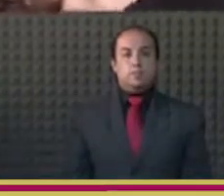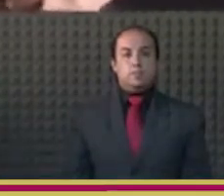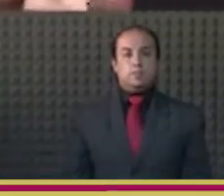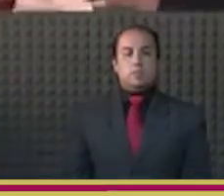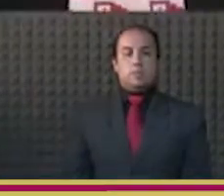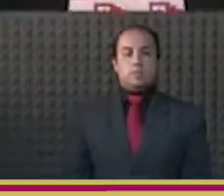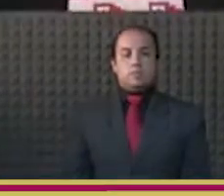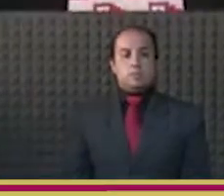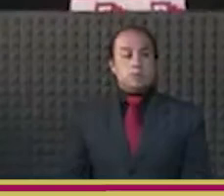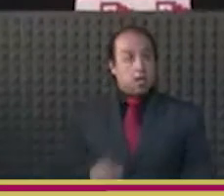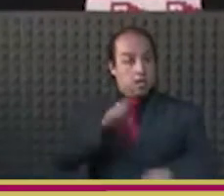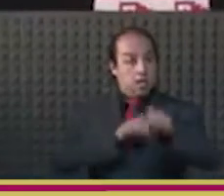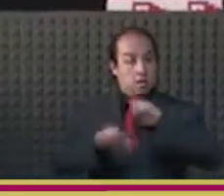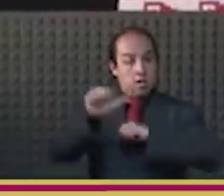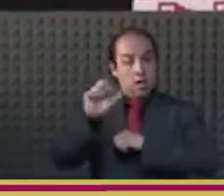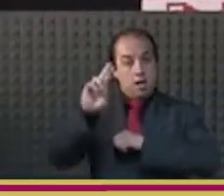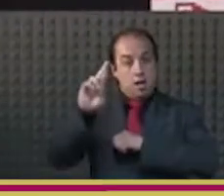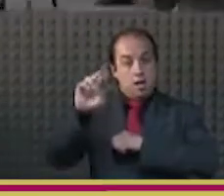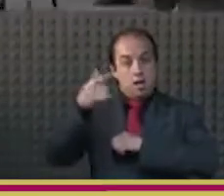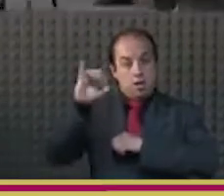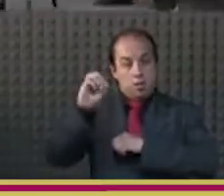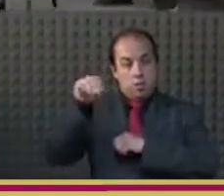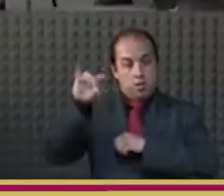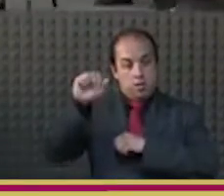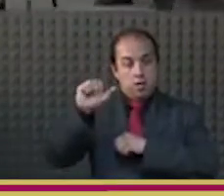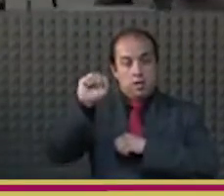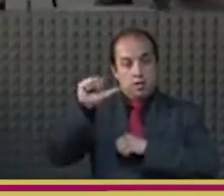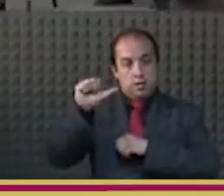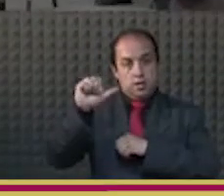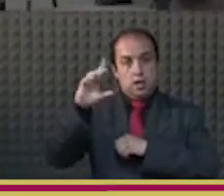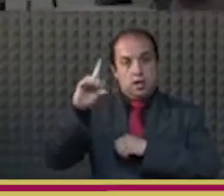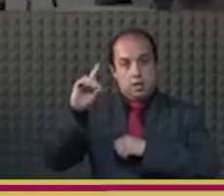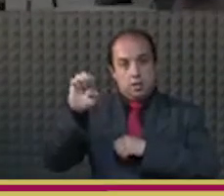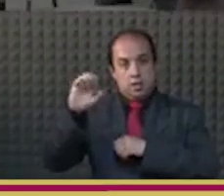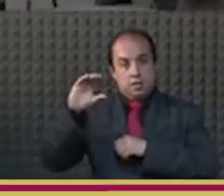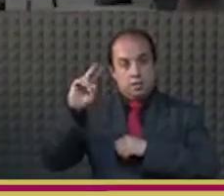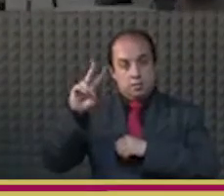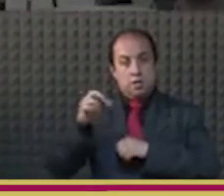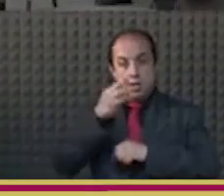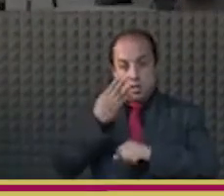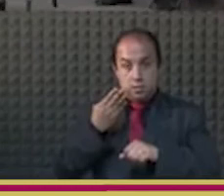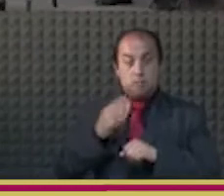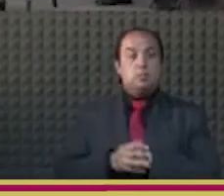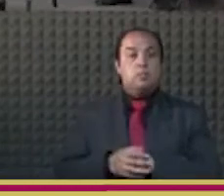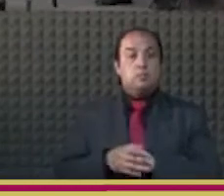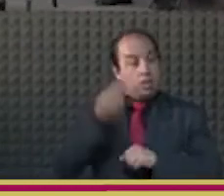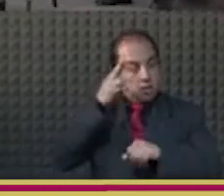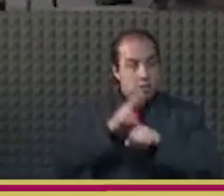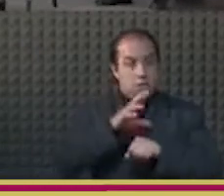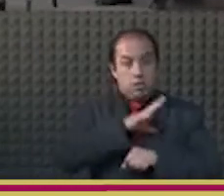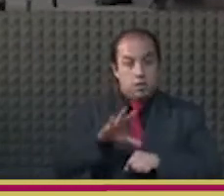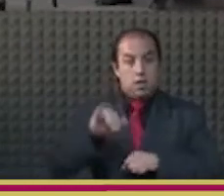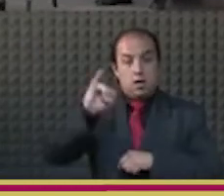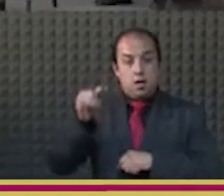Y de la empresa Argeomática SADCB, recibamos al director general Jaime